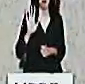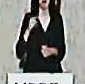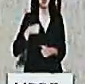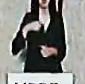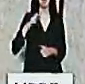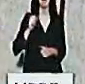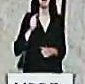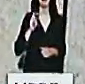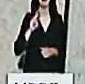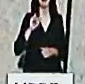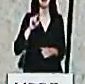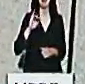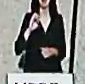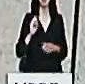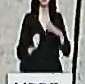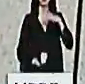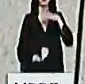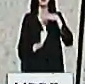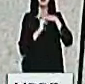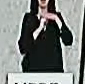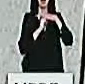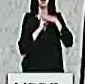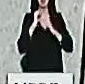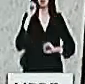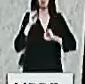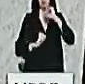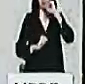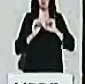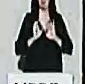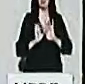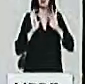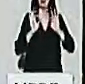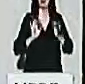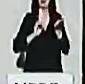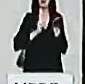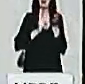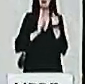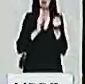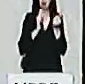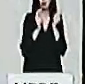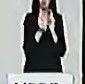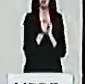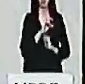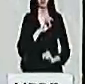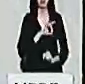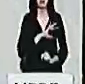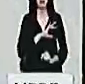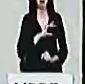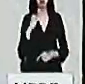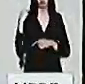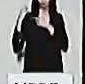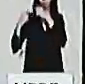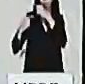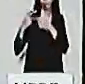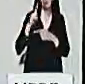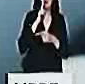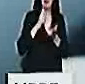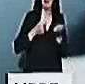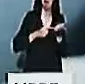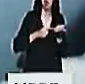Hola, soy Patricio Holgado, soy gerente general de Augure y especialista en transformación digital. Chile históricamente ha sido líder en la adopción y